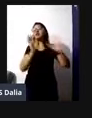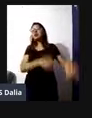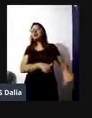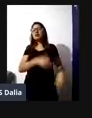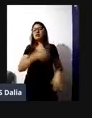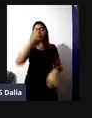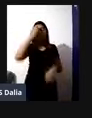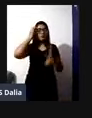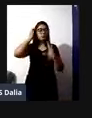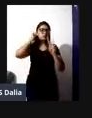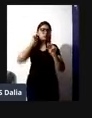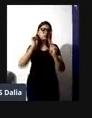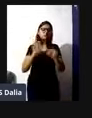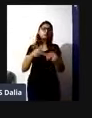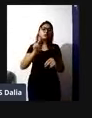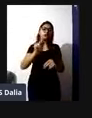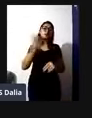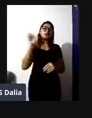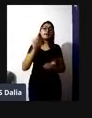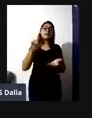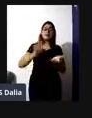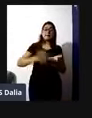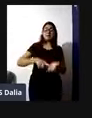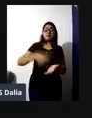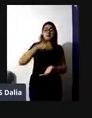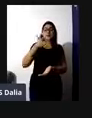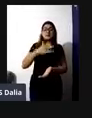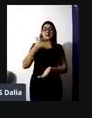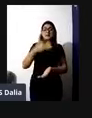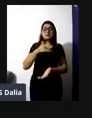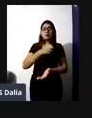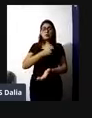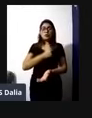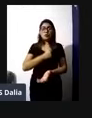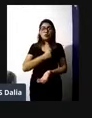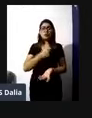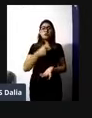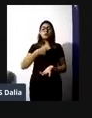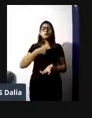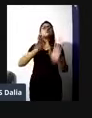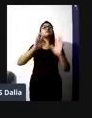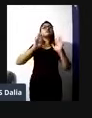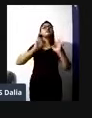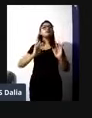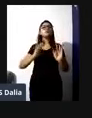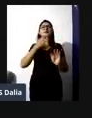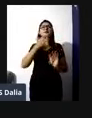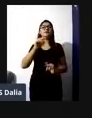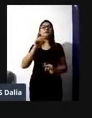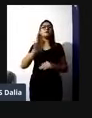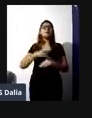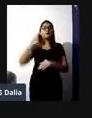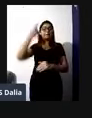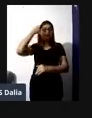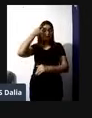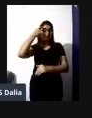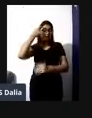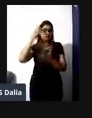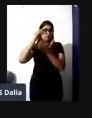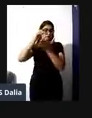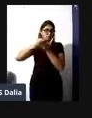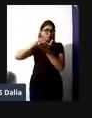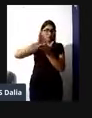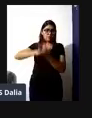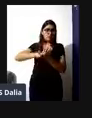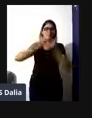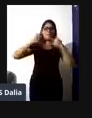sanado porque venimos con una idea preconcebida de que nuestra familia tiene que ser la ideal y que debe de que todos debemos